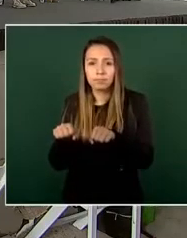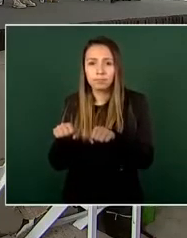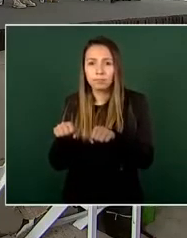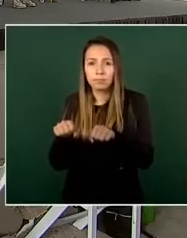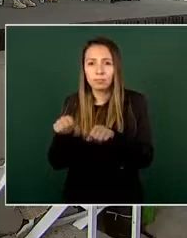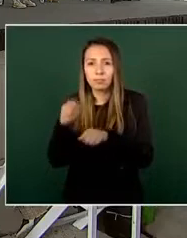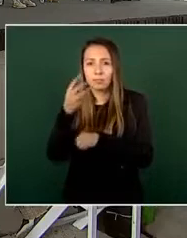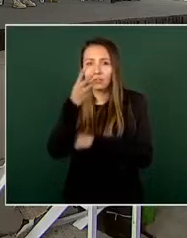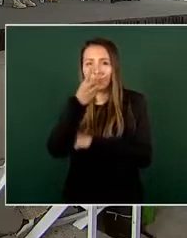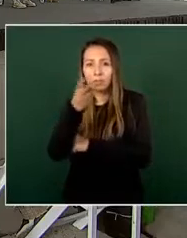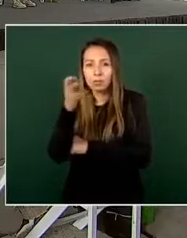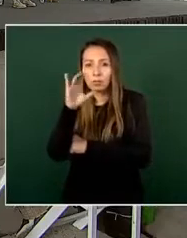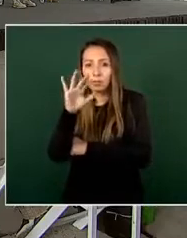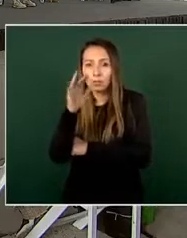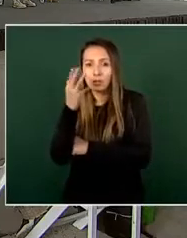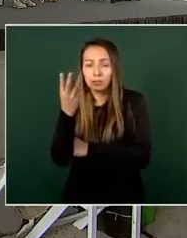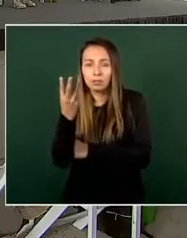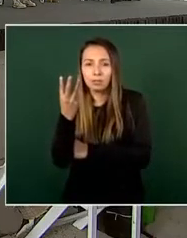353